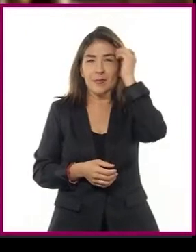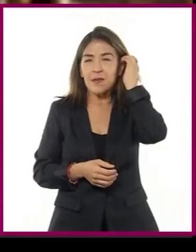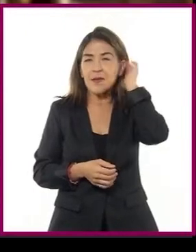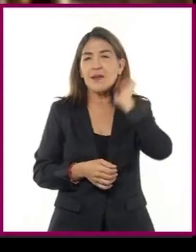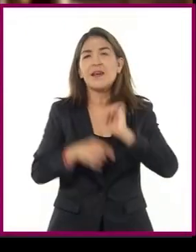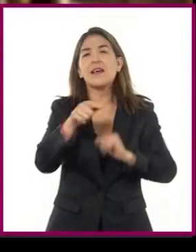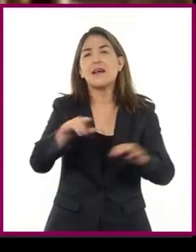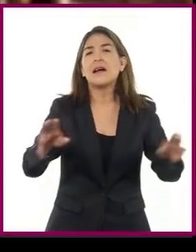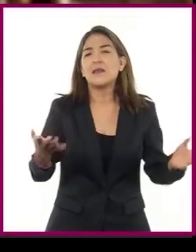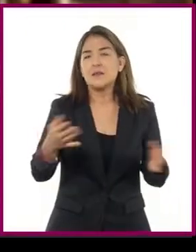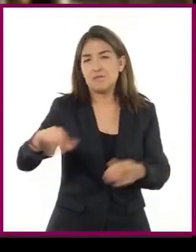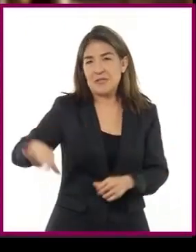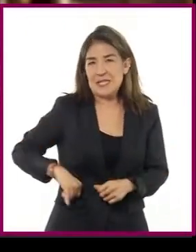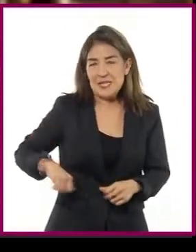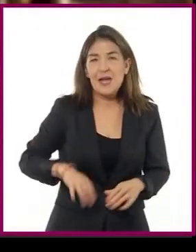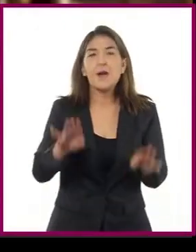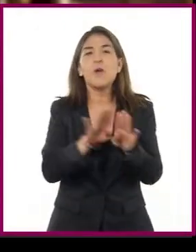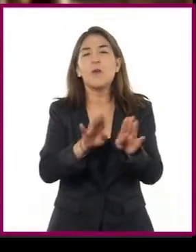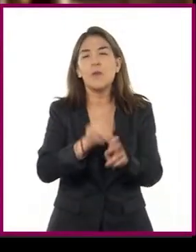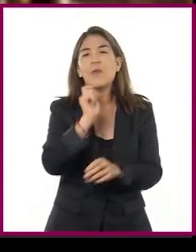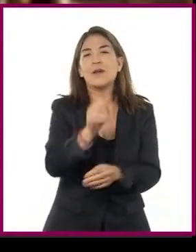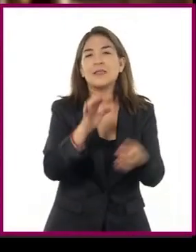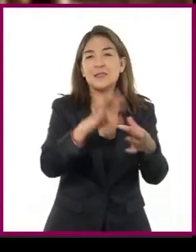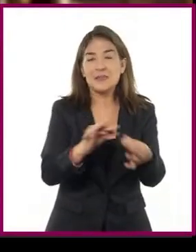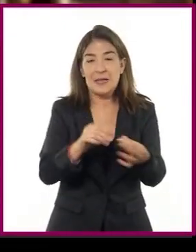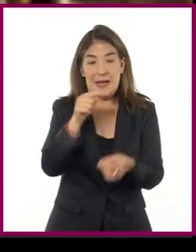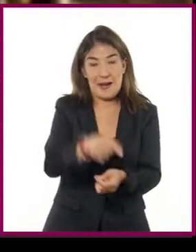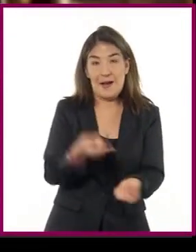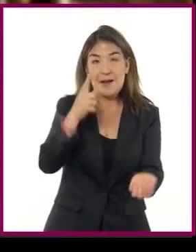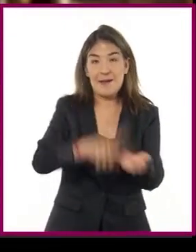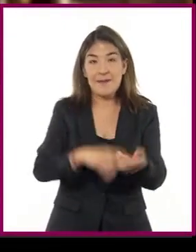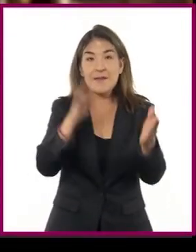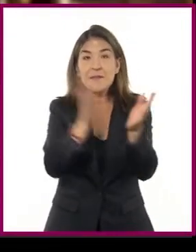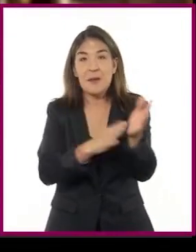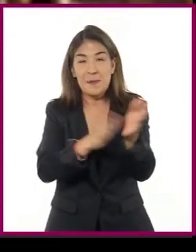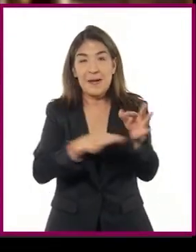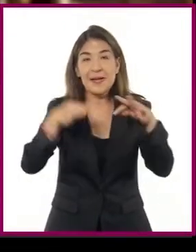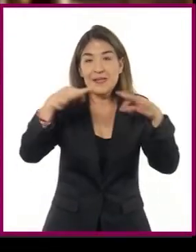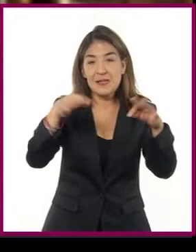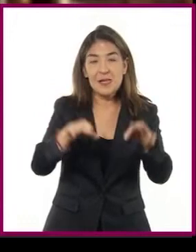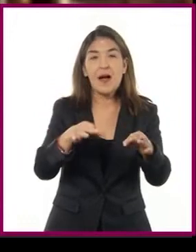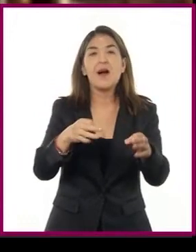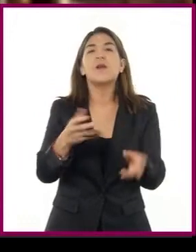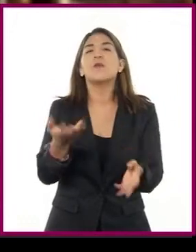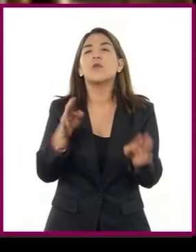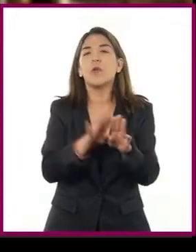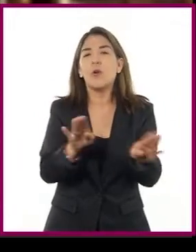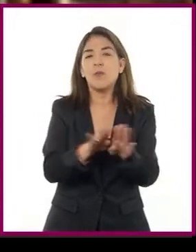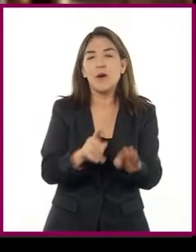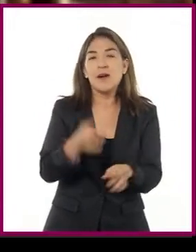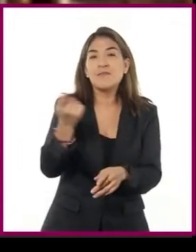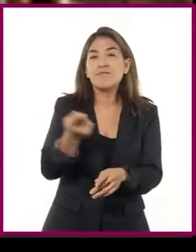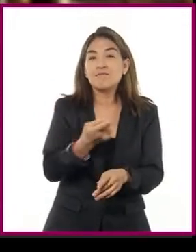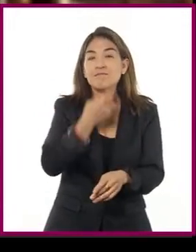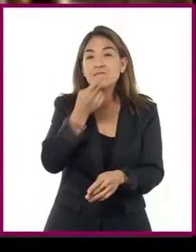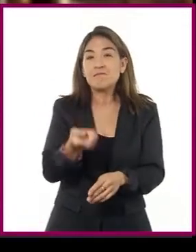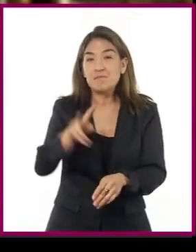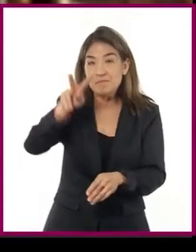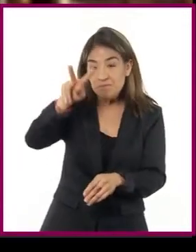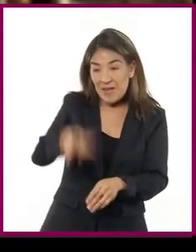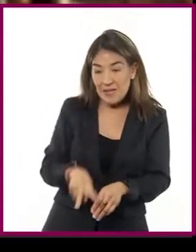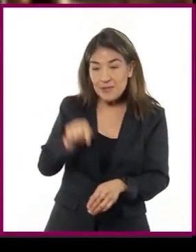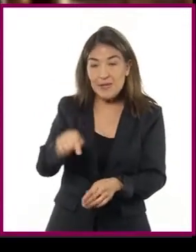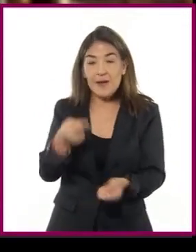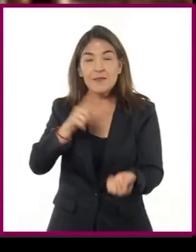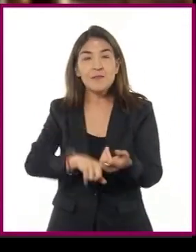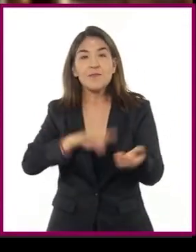interesaba asegurarse de que sobre el papel se pudieran obtener verdades sobre el mundo